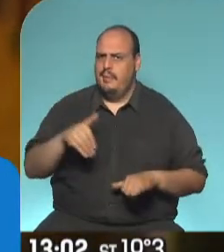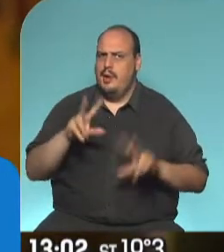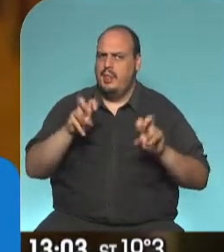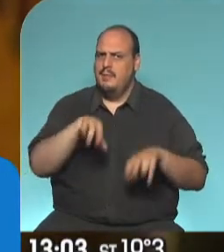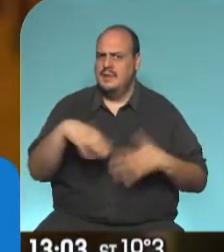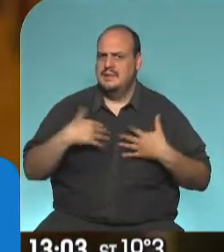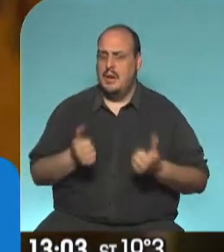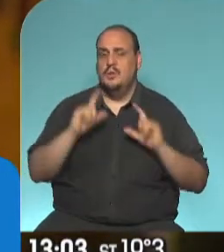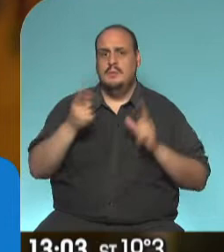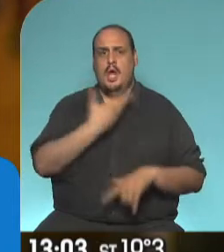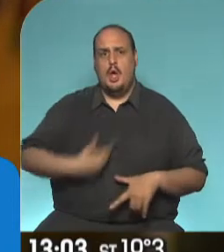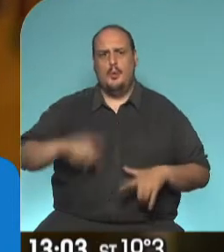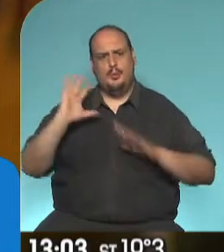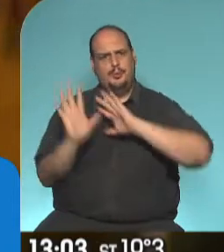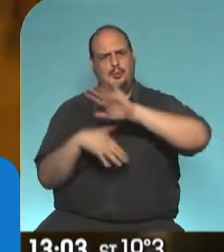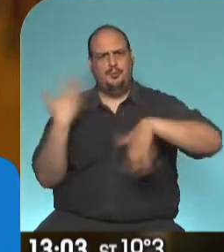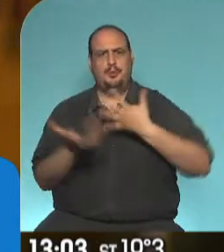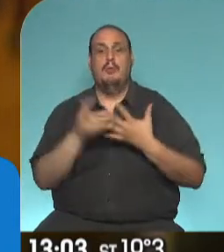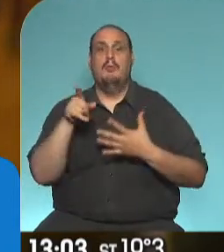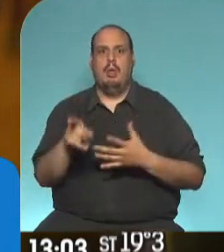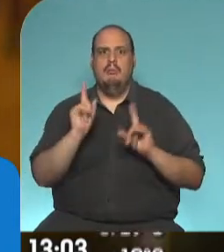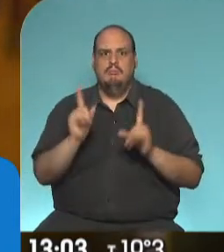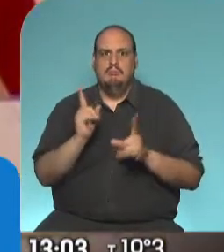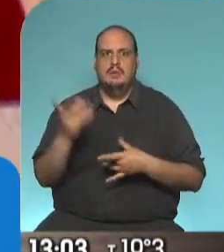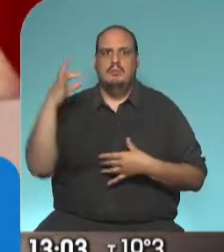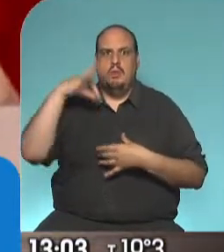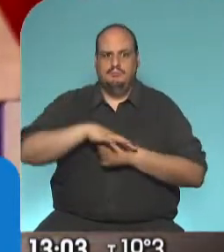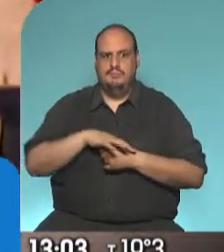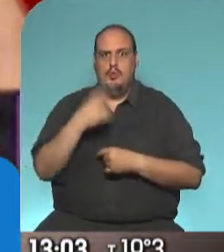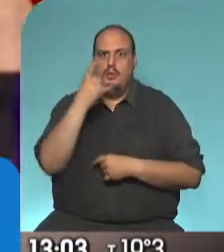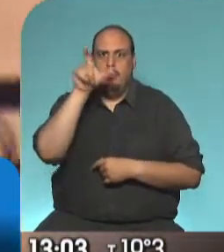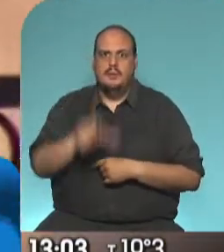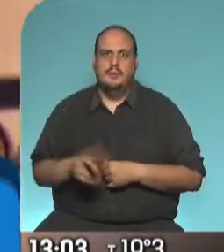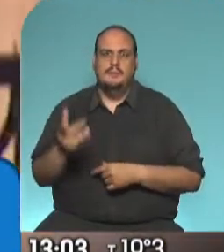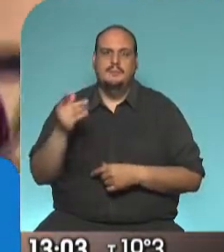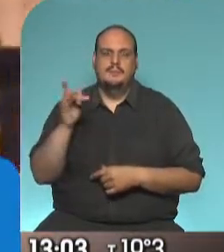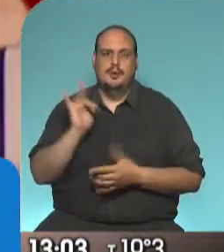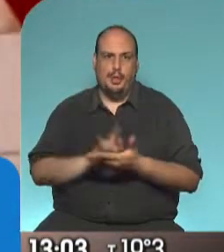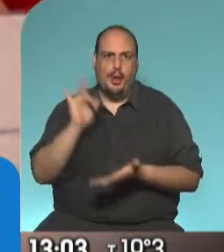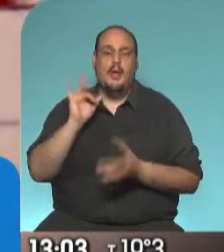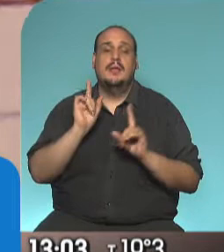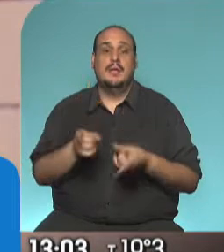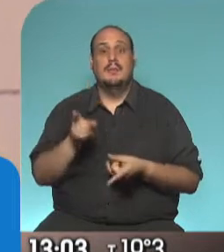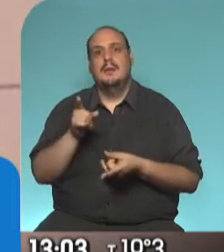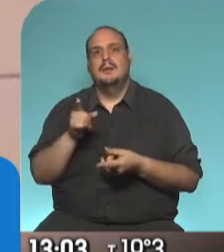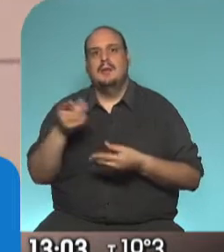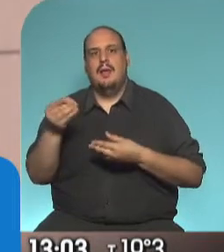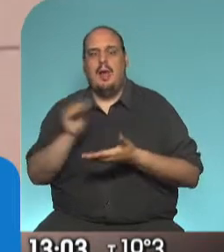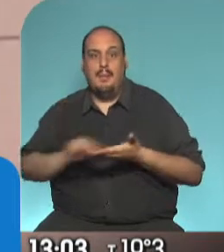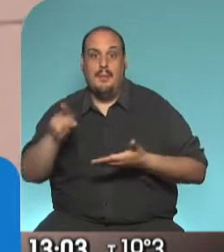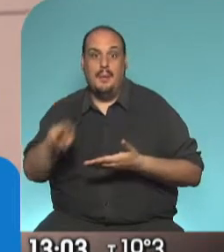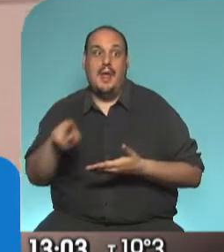gobierno en caos, sorprendido por un brote dentro de la misma sede del poder con sus principales funcionarios contagiados o sometidos a test.